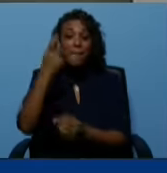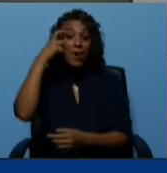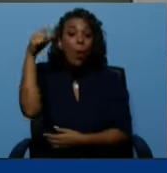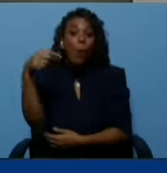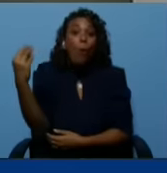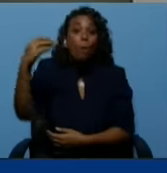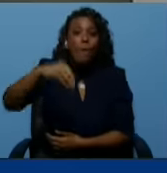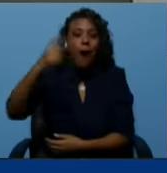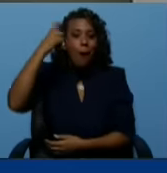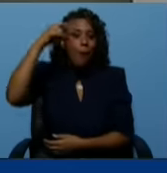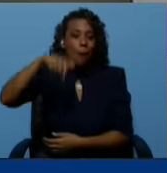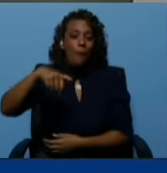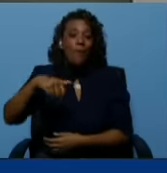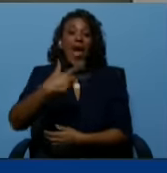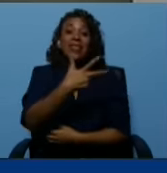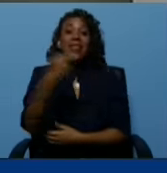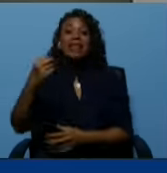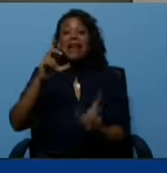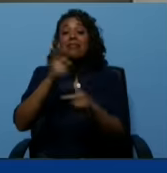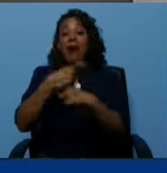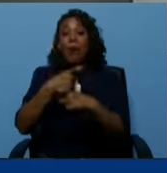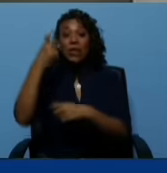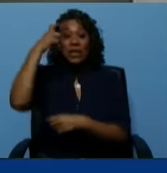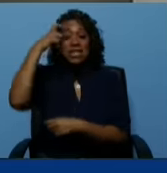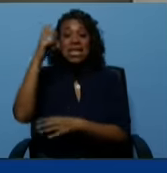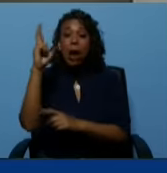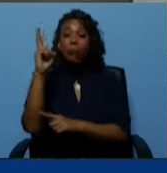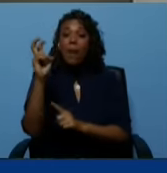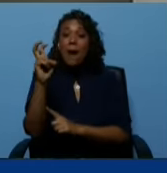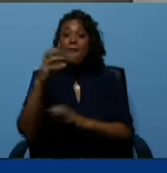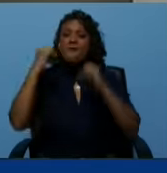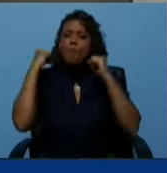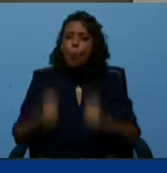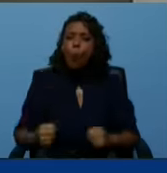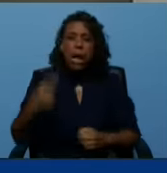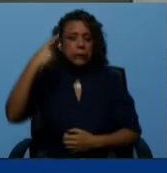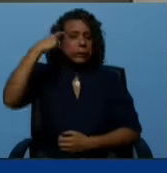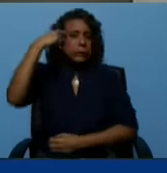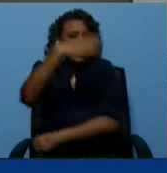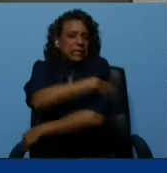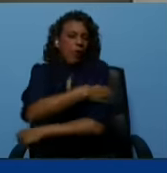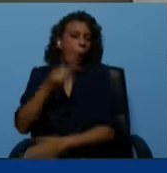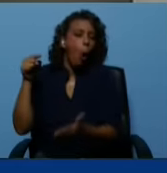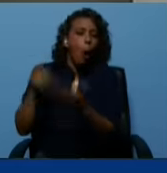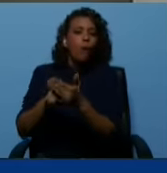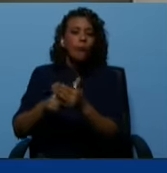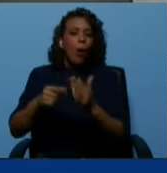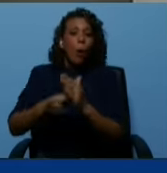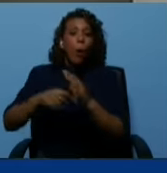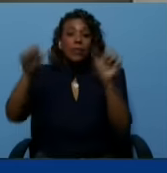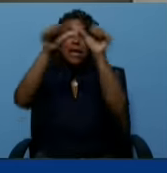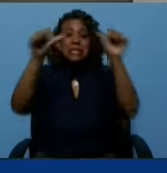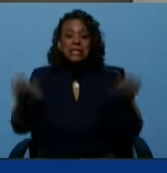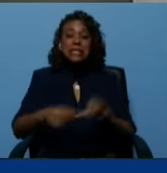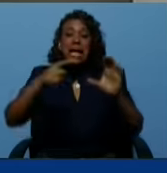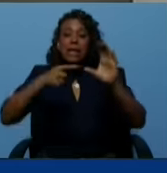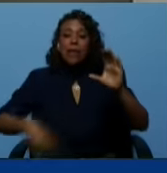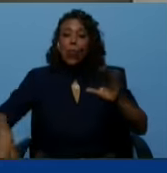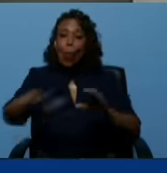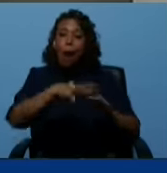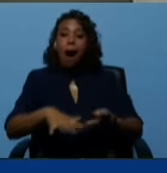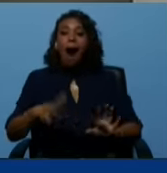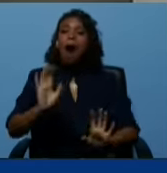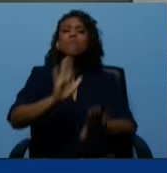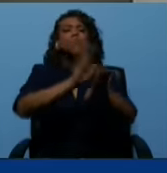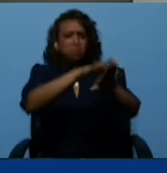que nunca, 30 de agosto, día del ataque criminal fascista contra el sistema eléctrico,